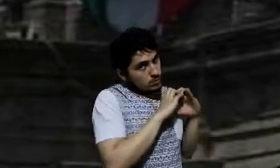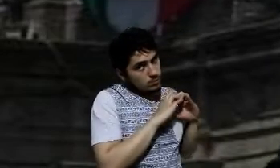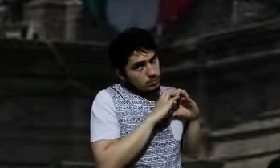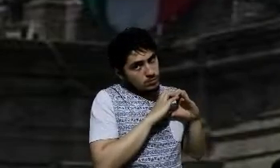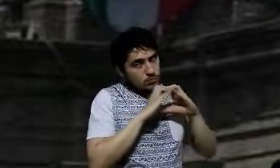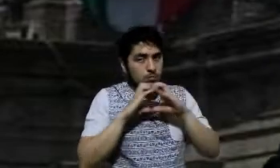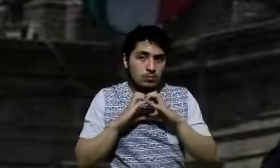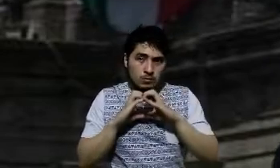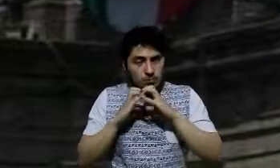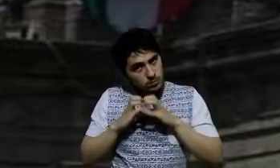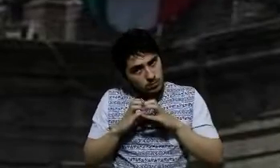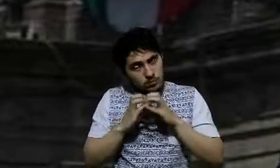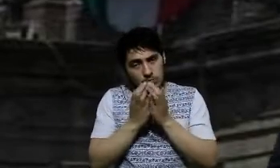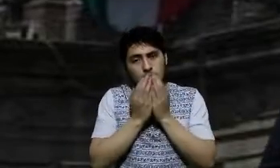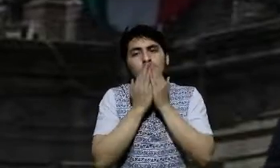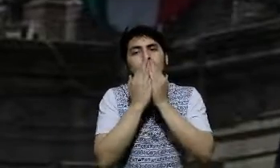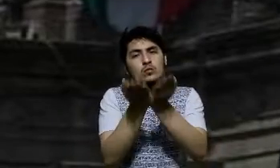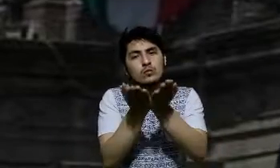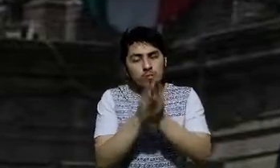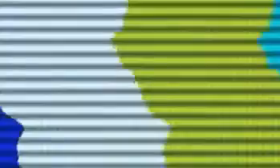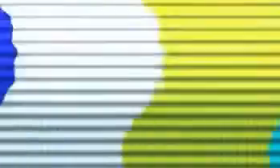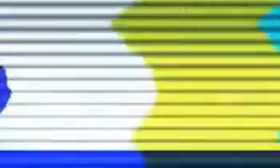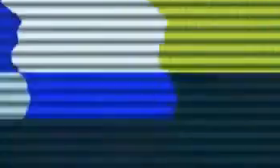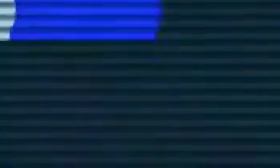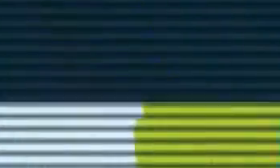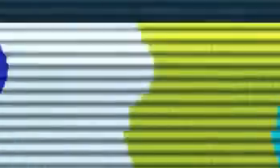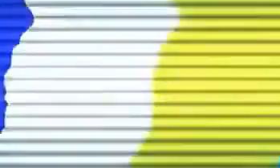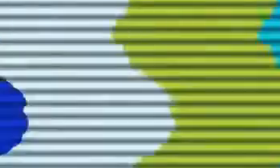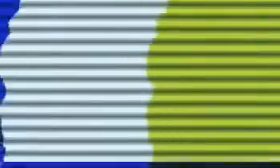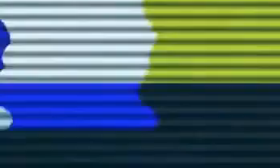nuevos salarios y nueva recompensa.